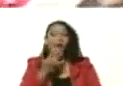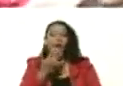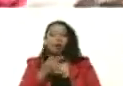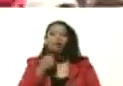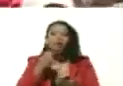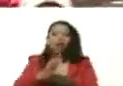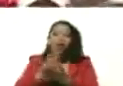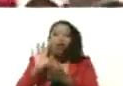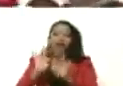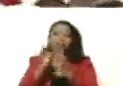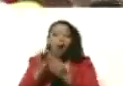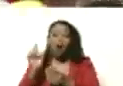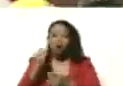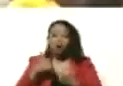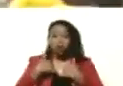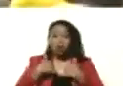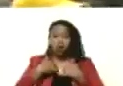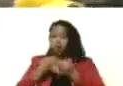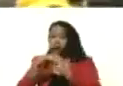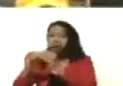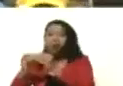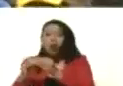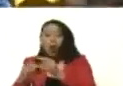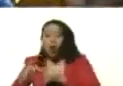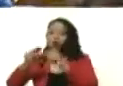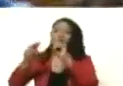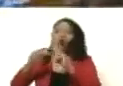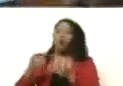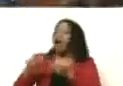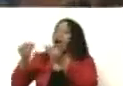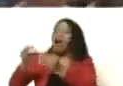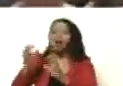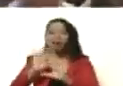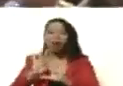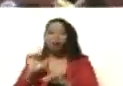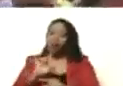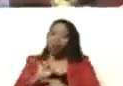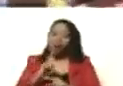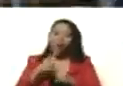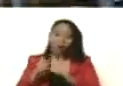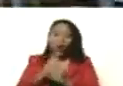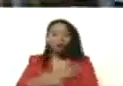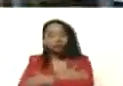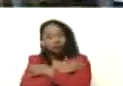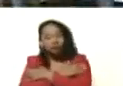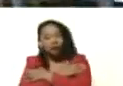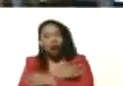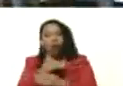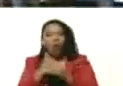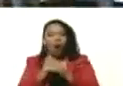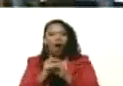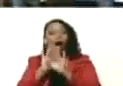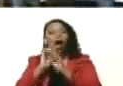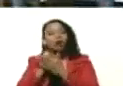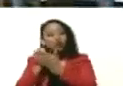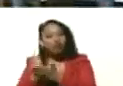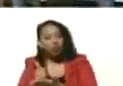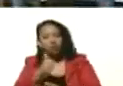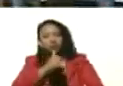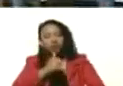no se lo va a reparar, pero un abrazo reconforta, ¿verdad? Un abrazo ayuda a soportar el